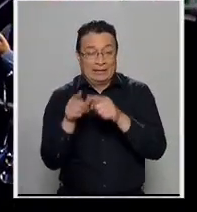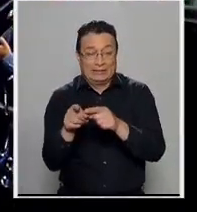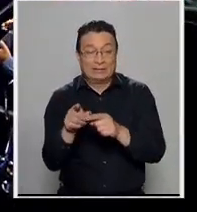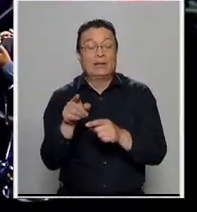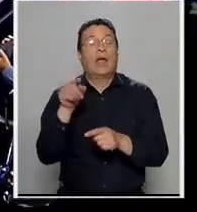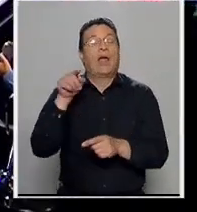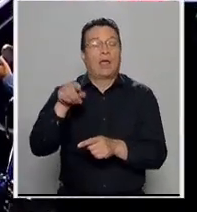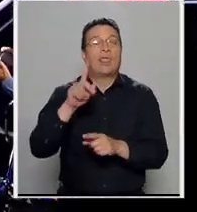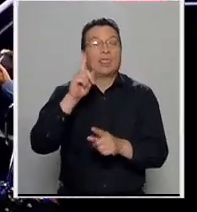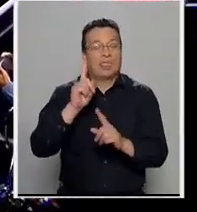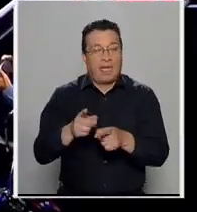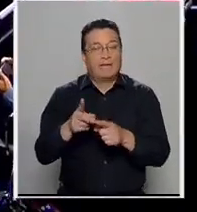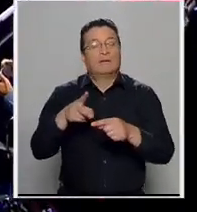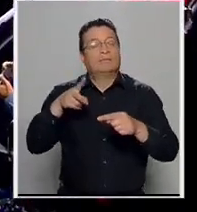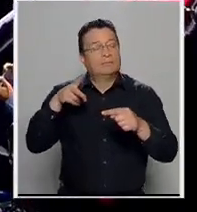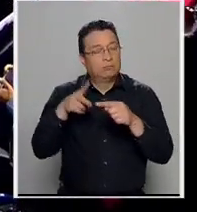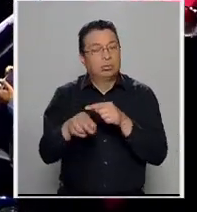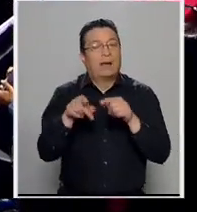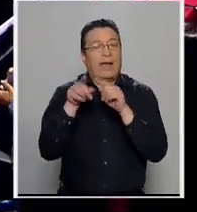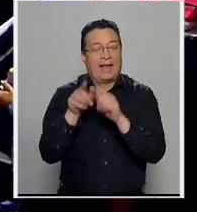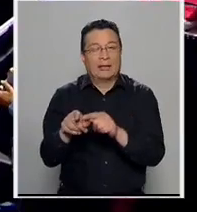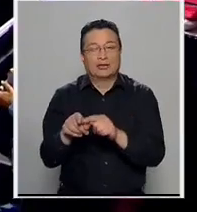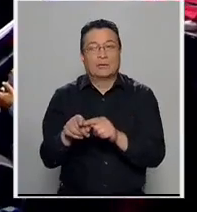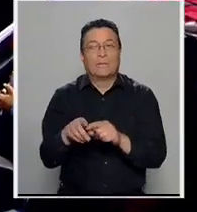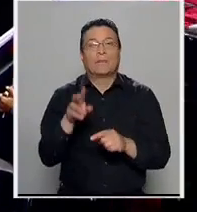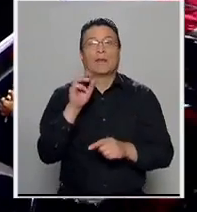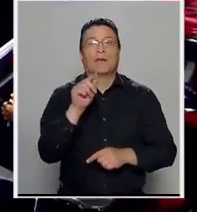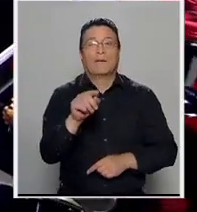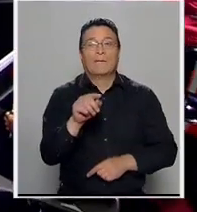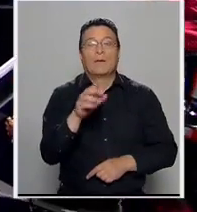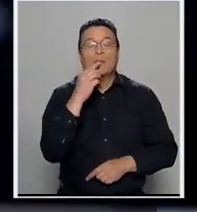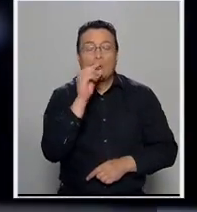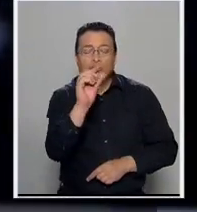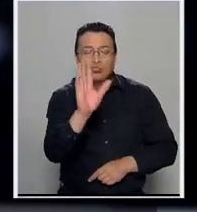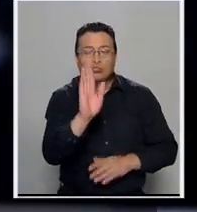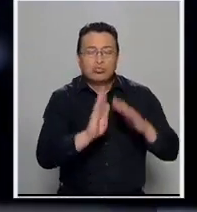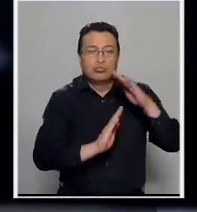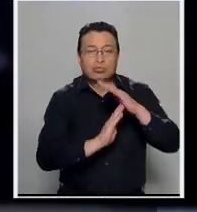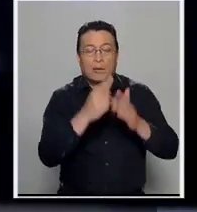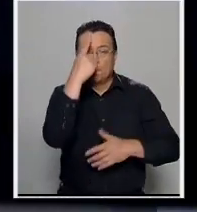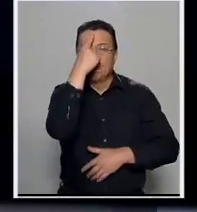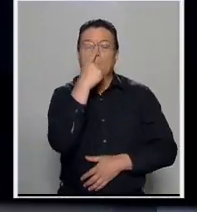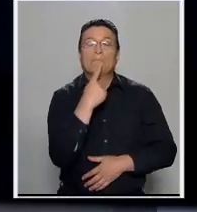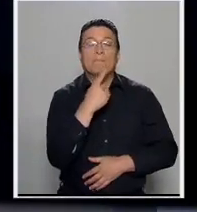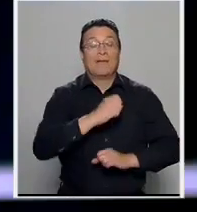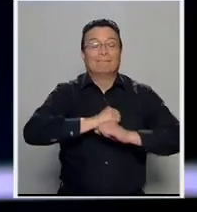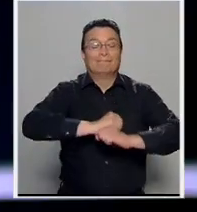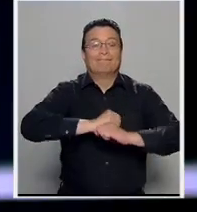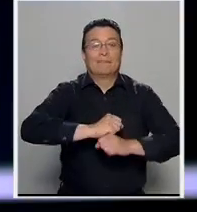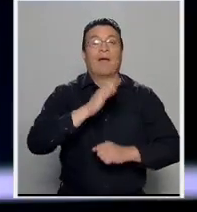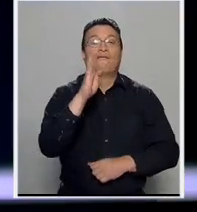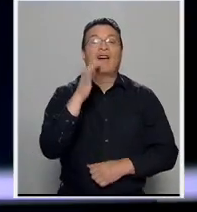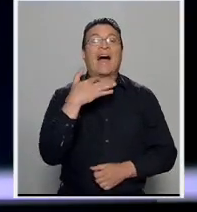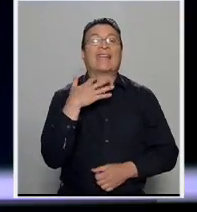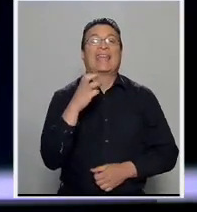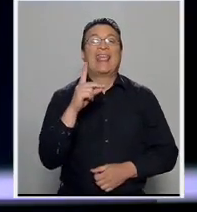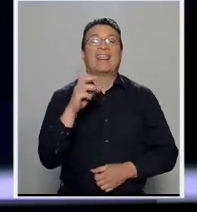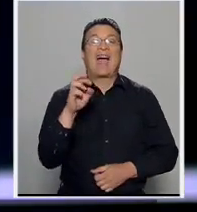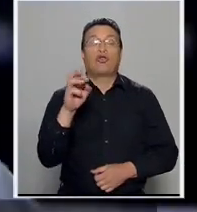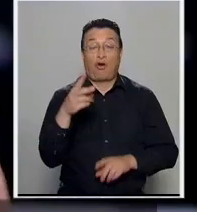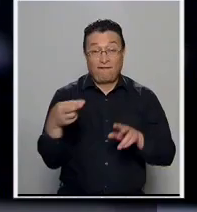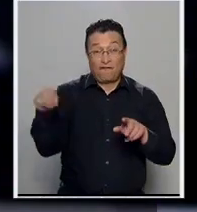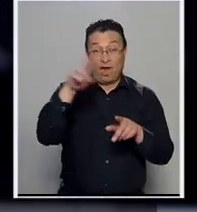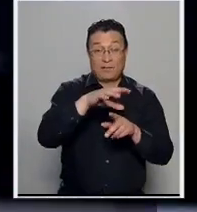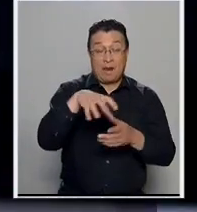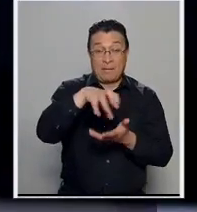que terminar con justamente es una definición cortita reaccionario se justificó en la estatua del alba creado vuelve o no vuelve plácidamente yo